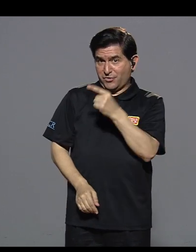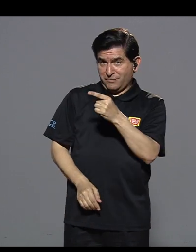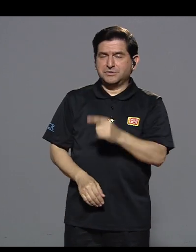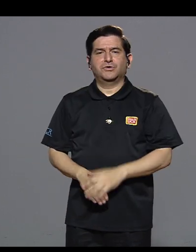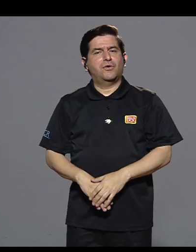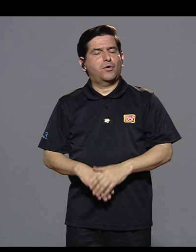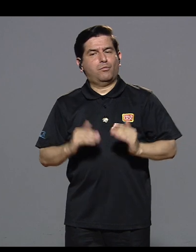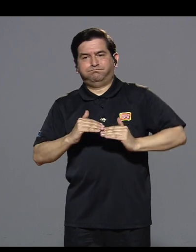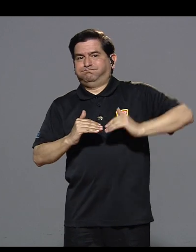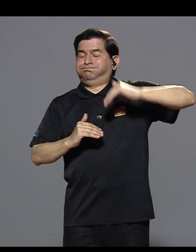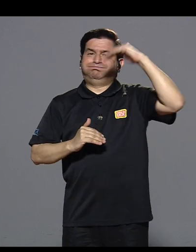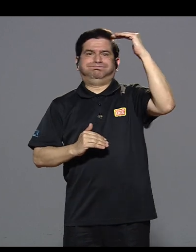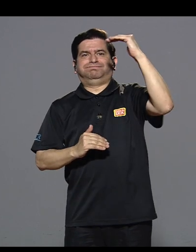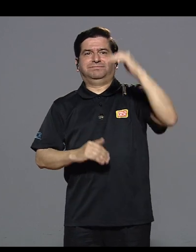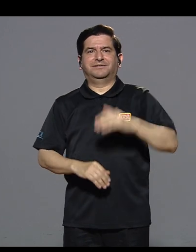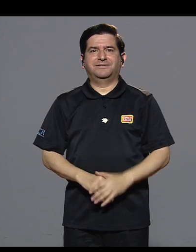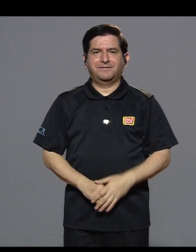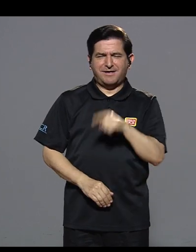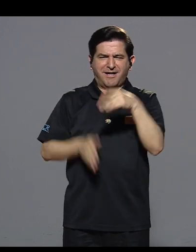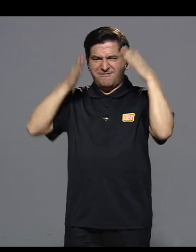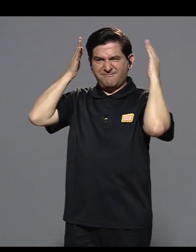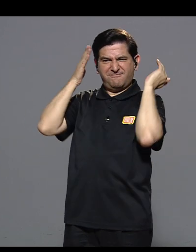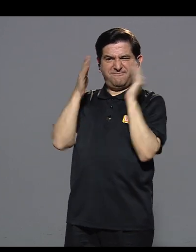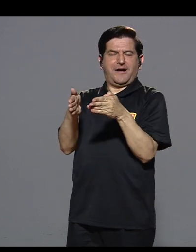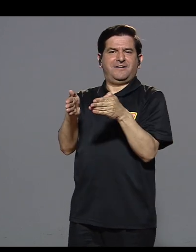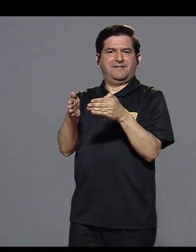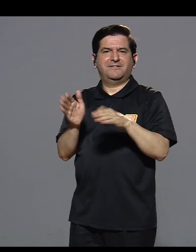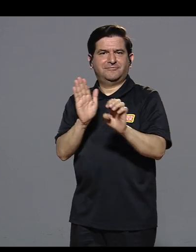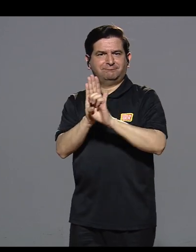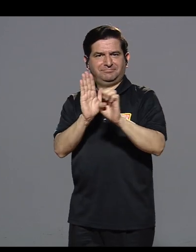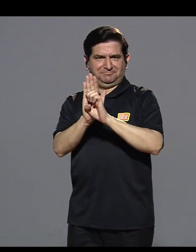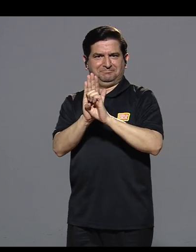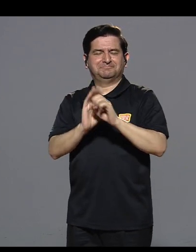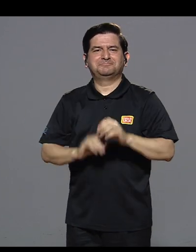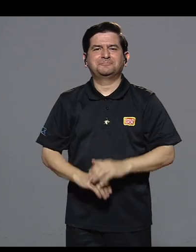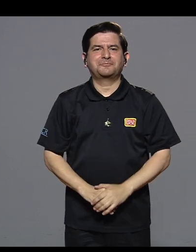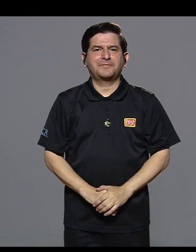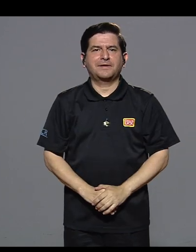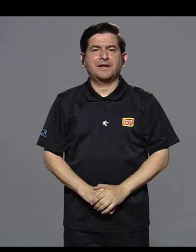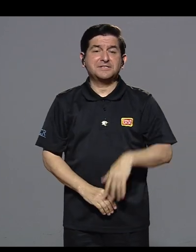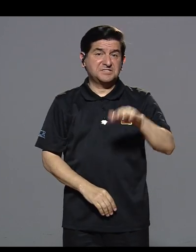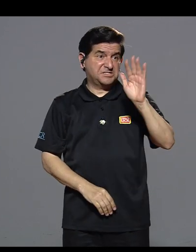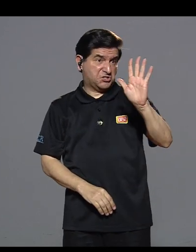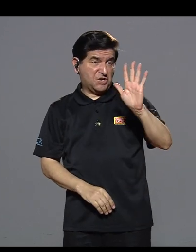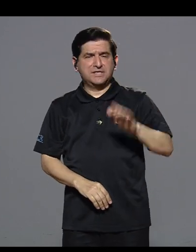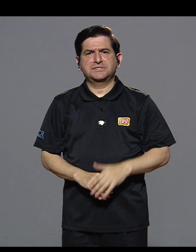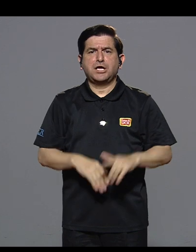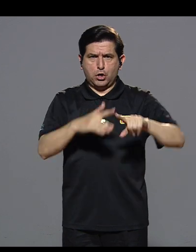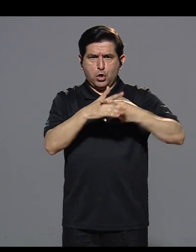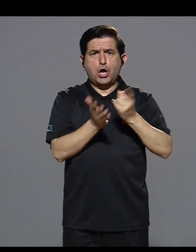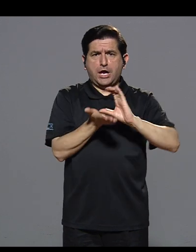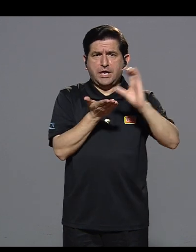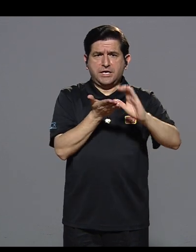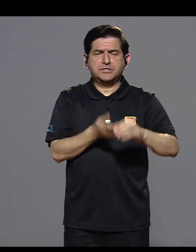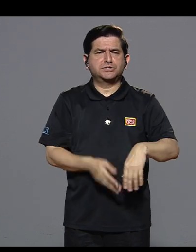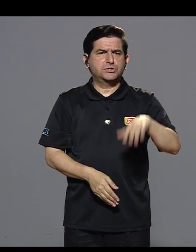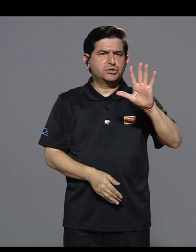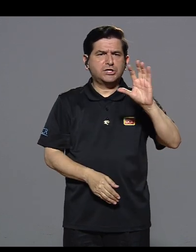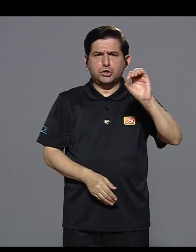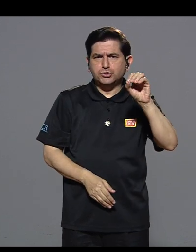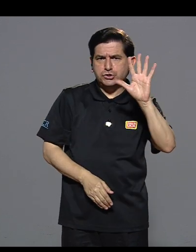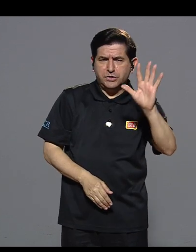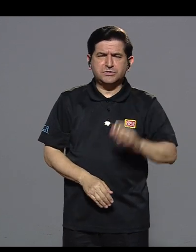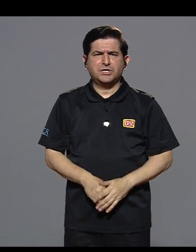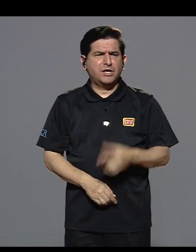profesora es aún más todavía. Ella se enfoca, por ejemplo, si son las 5, inicia el curso, son las